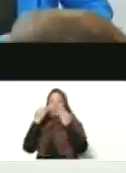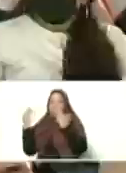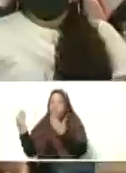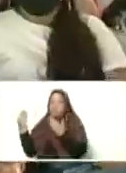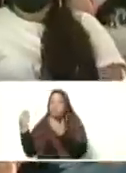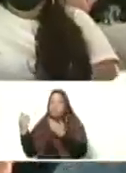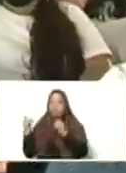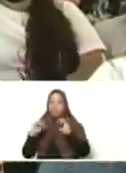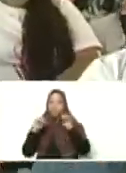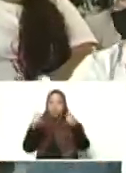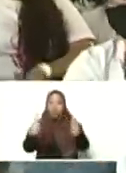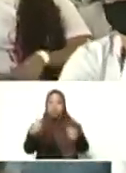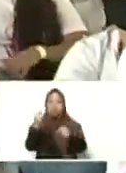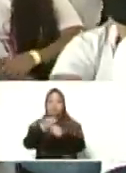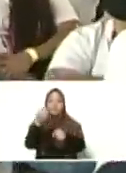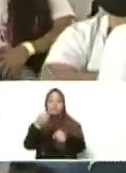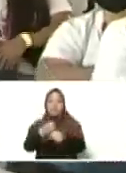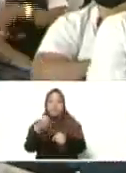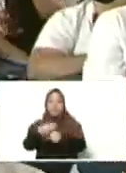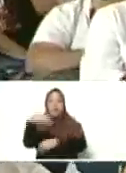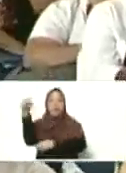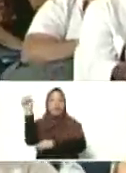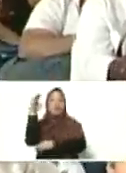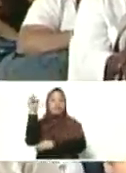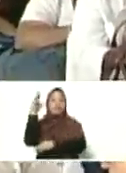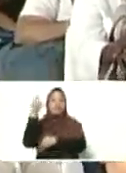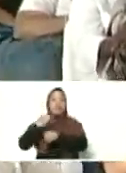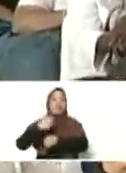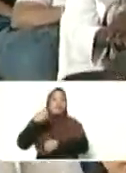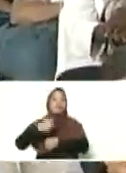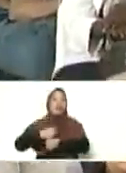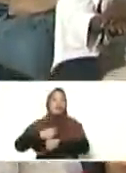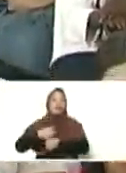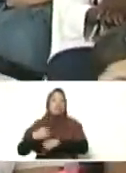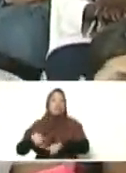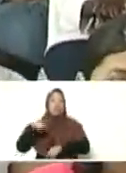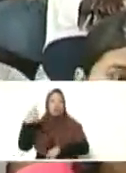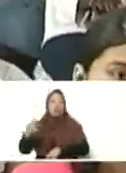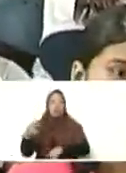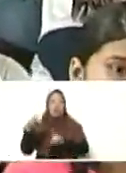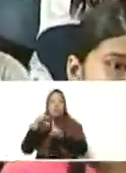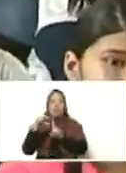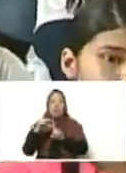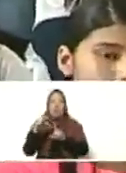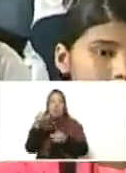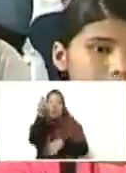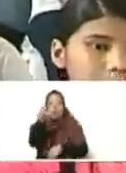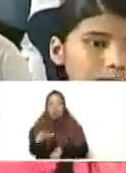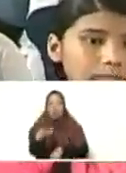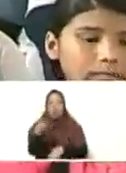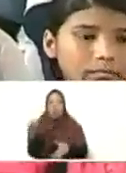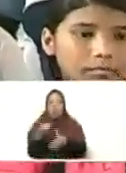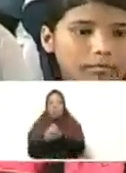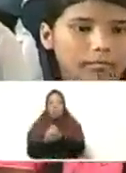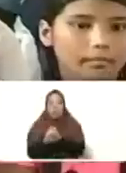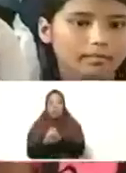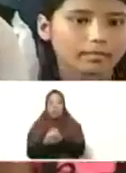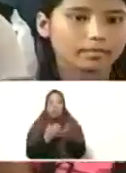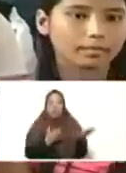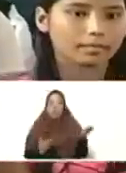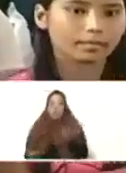una introducción a esta jornada a esta asamblea de trabajo para después darle la palabra a ustedes adelante compañeros